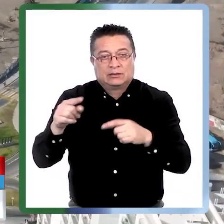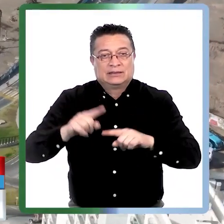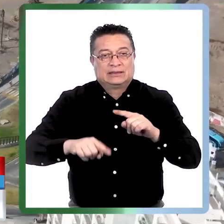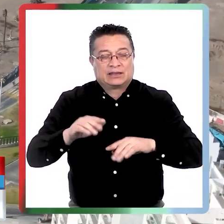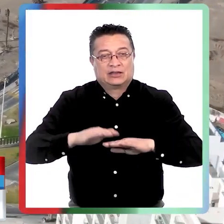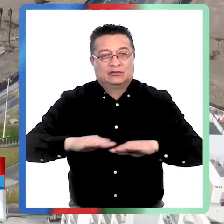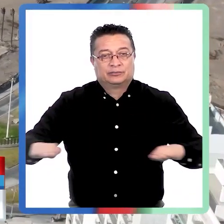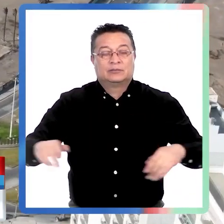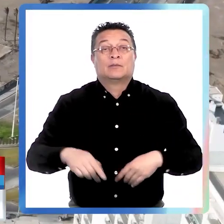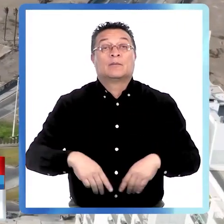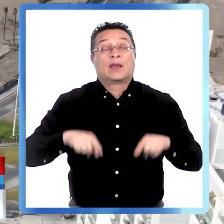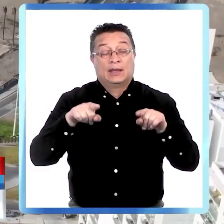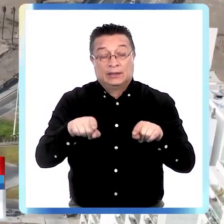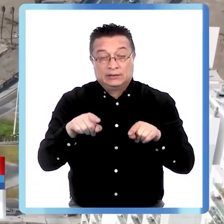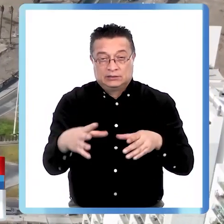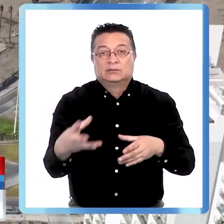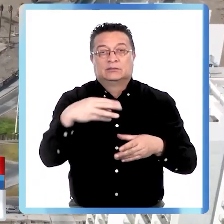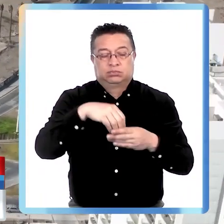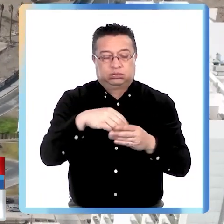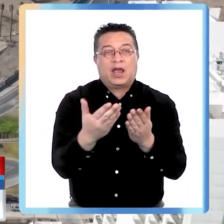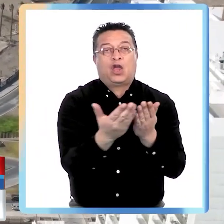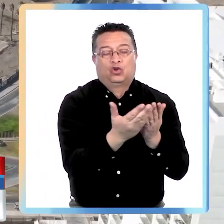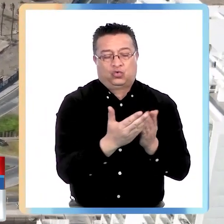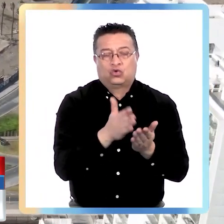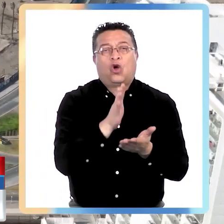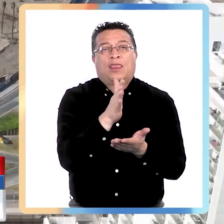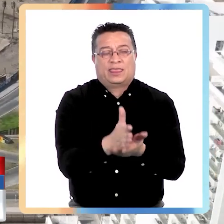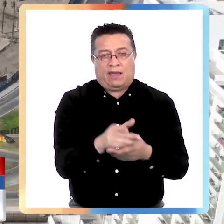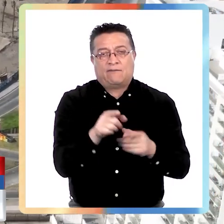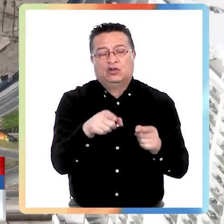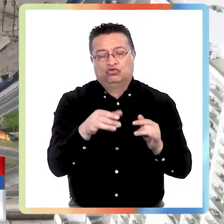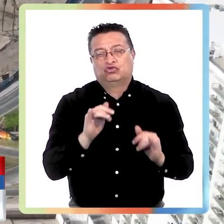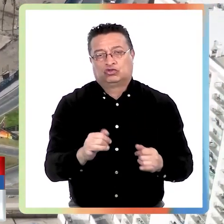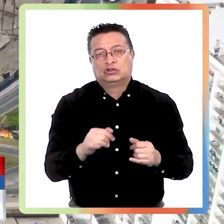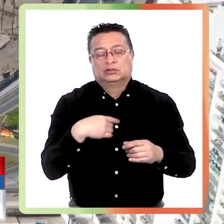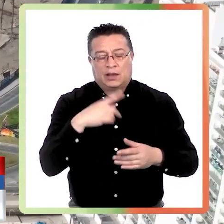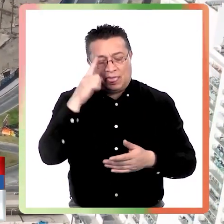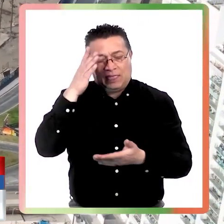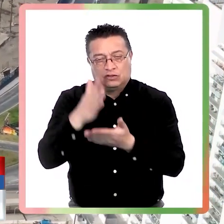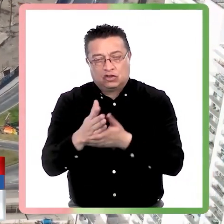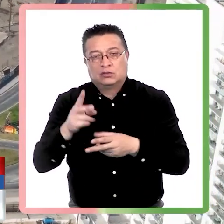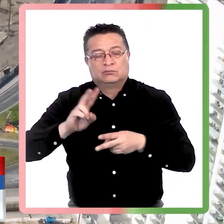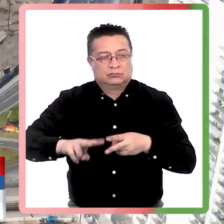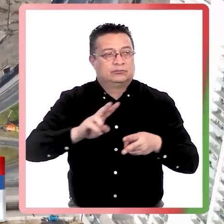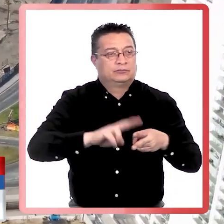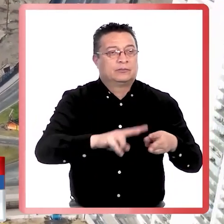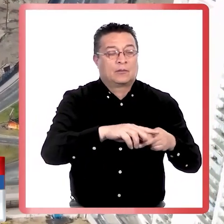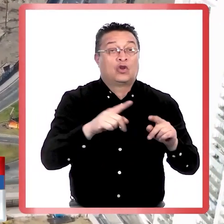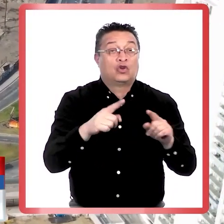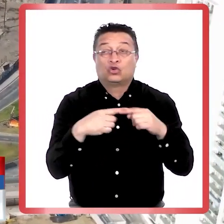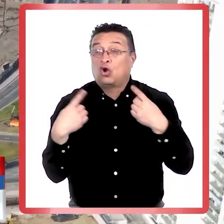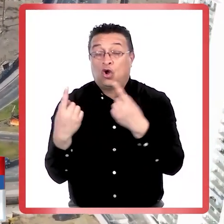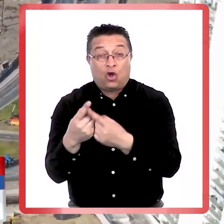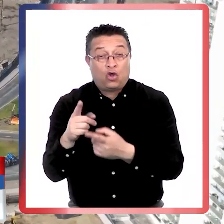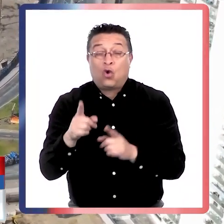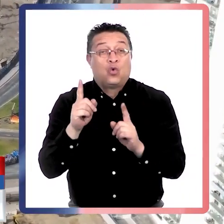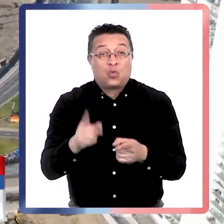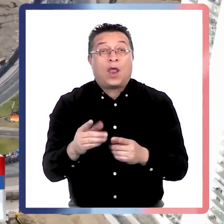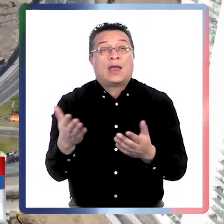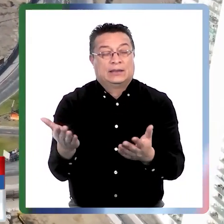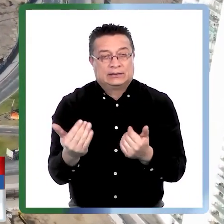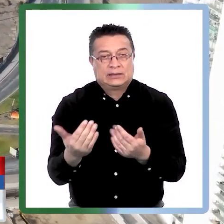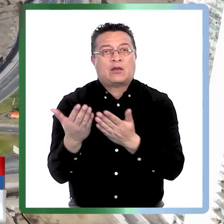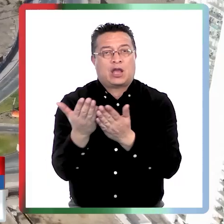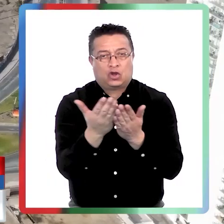del terreno. Eso es parte justamente de los estudios que hay que hacer y de las definiciones que hay que tomar. Y como todas las cosas,